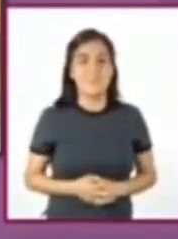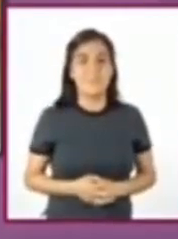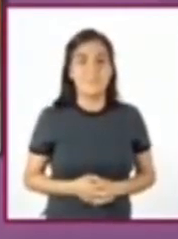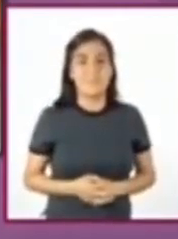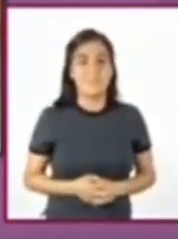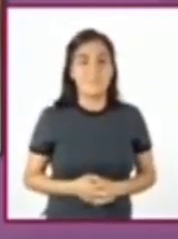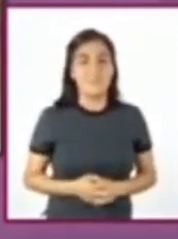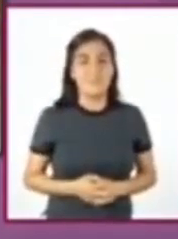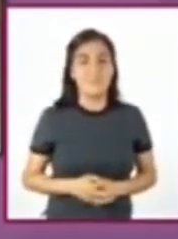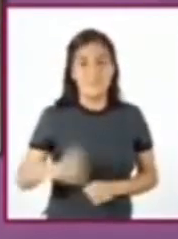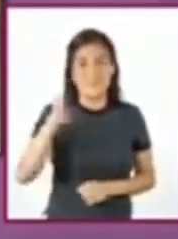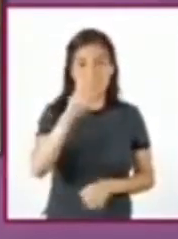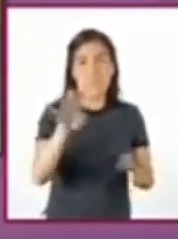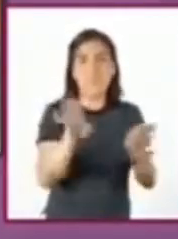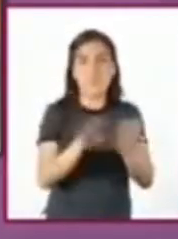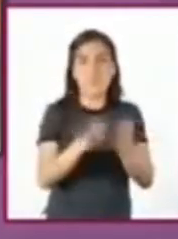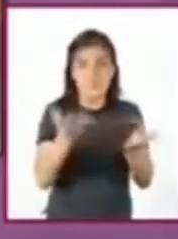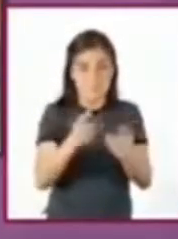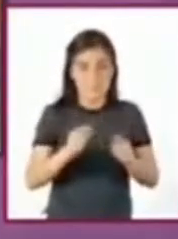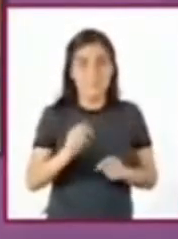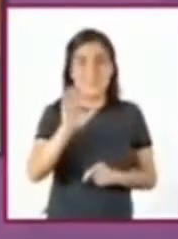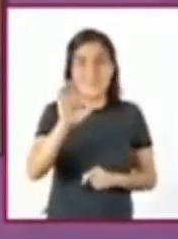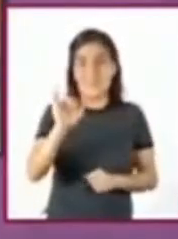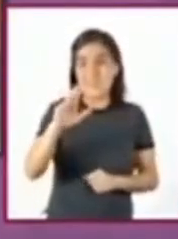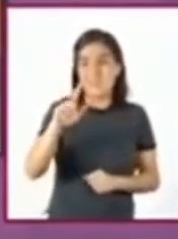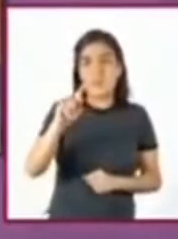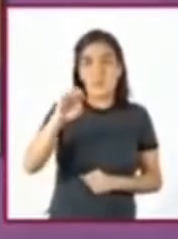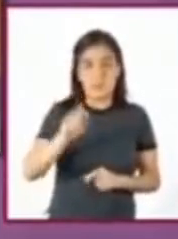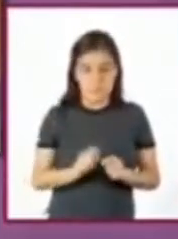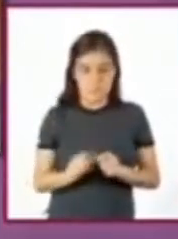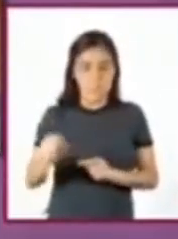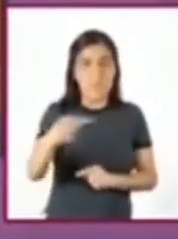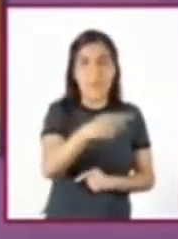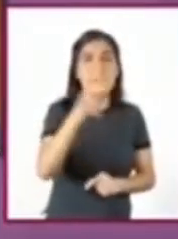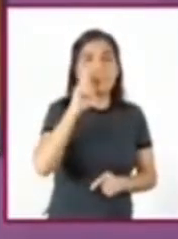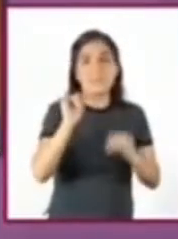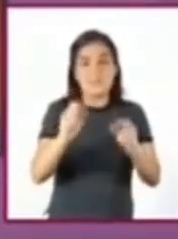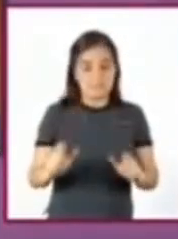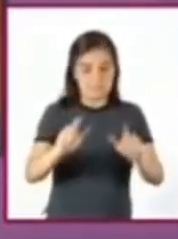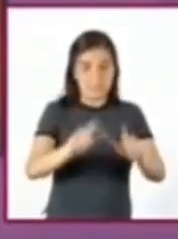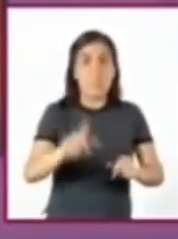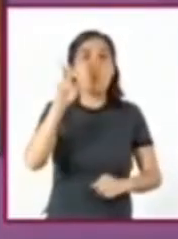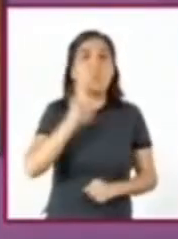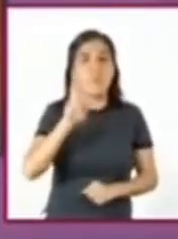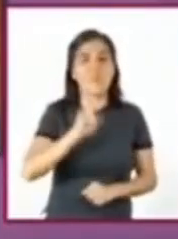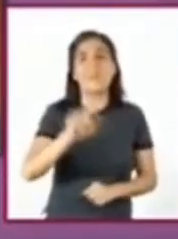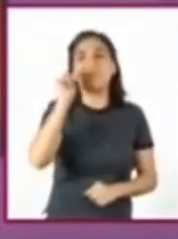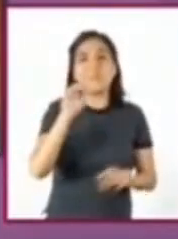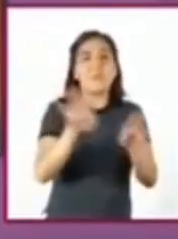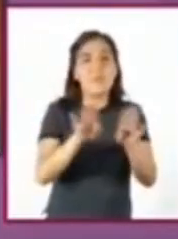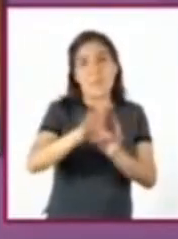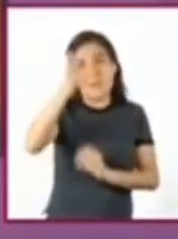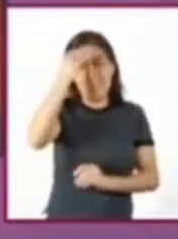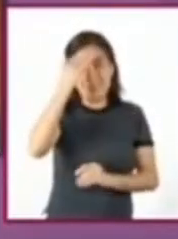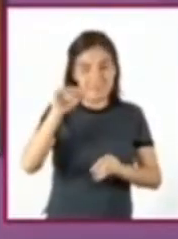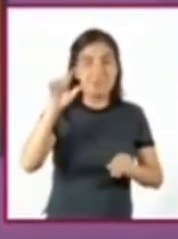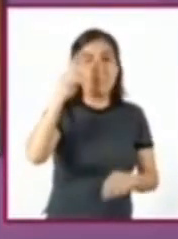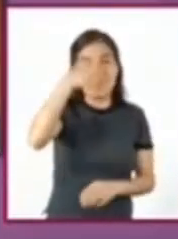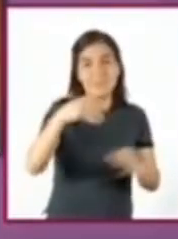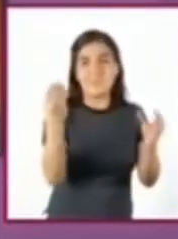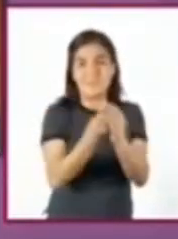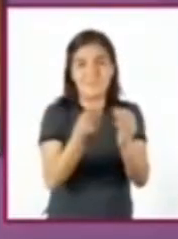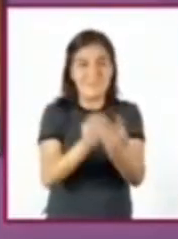Para observar este tipo de circuitos vamos a utilizar una placa de pruebas que es muy común en la elaboración de prototipos de